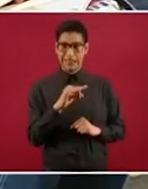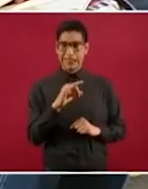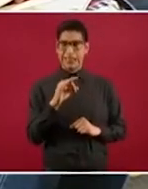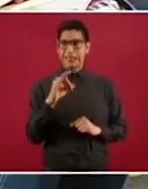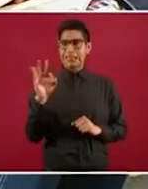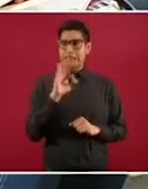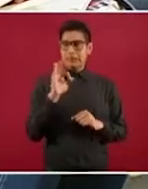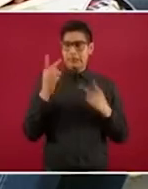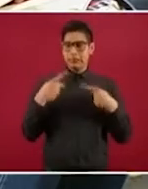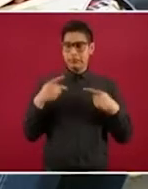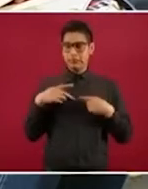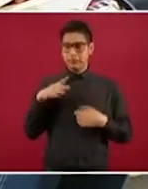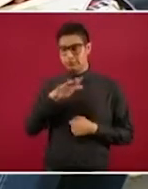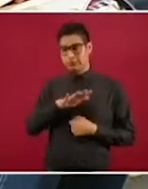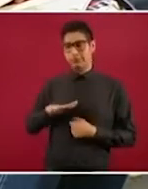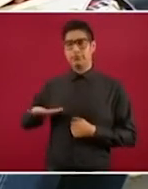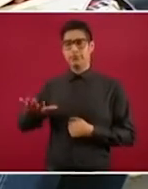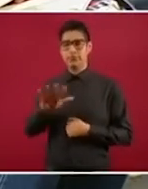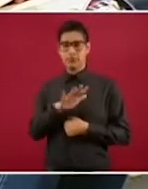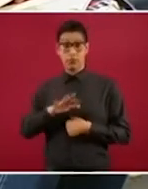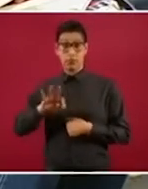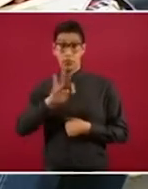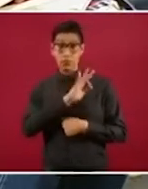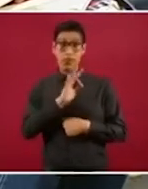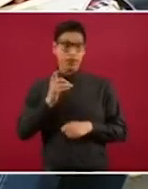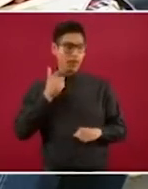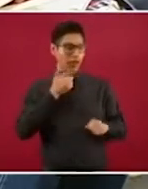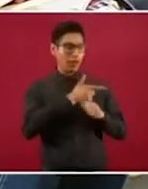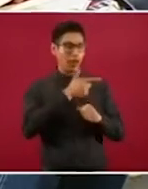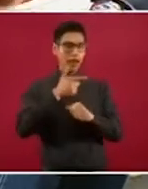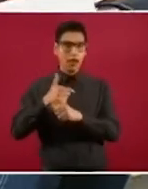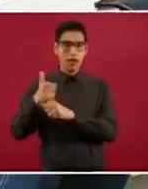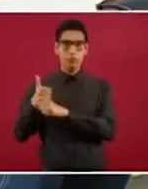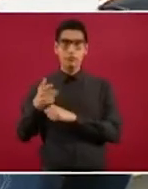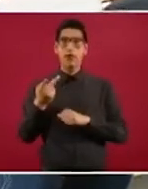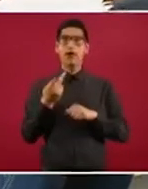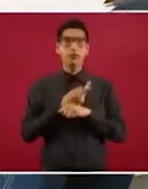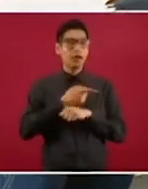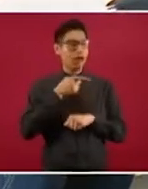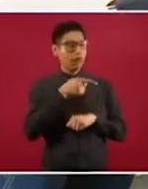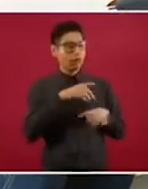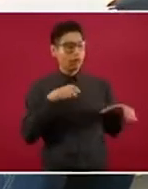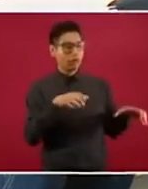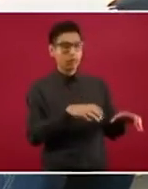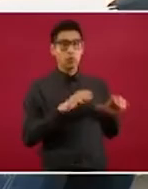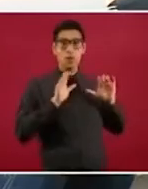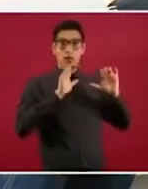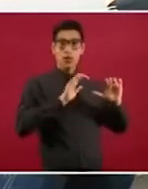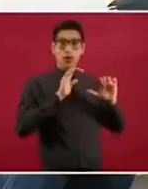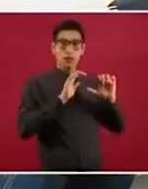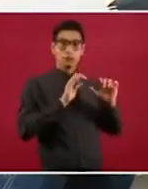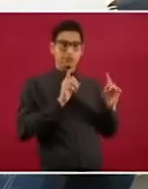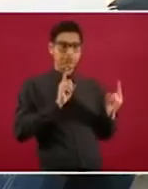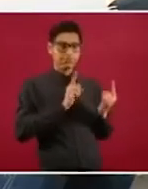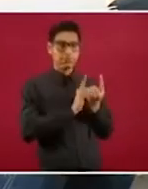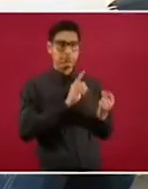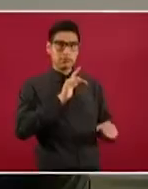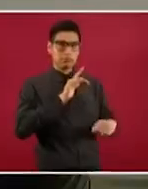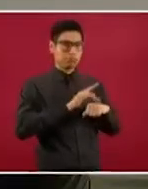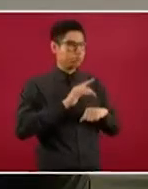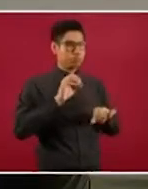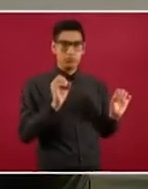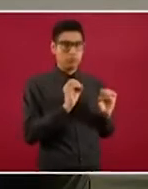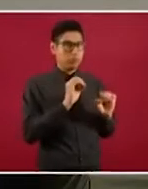sino identificar aquellos lugares donde se pueden ir generando brotes? Hablando de las personas en las que no